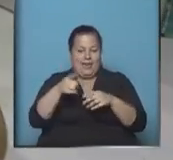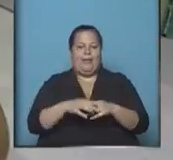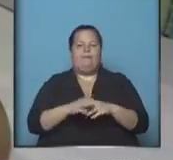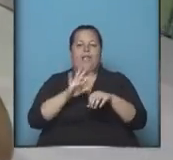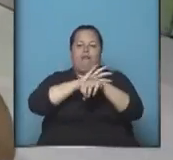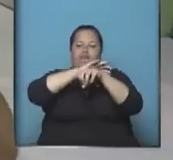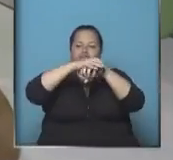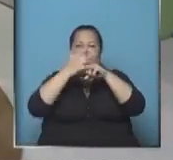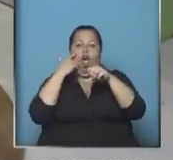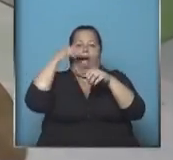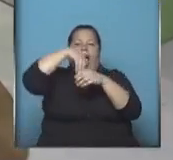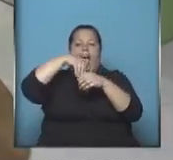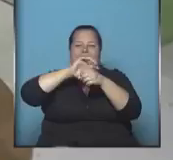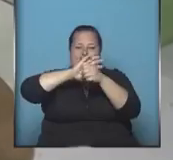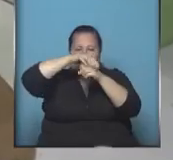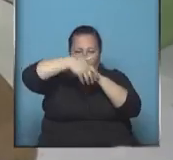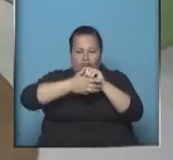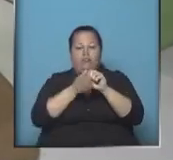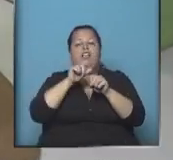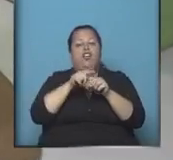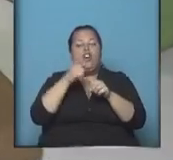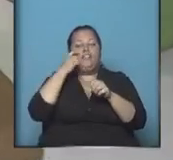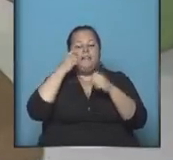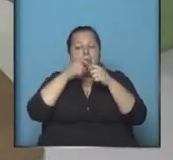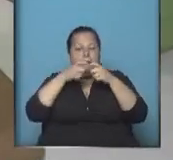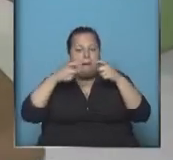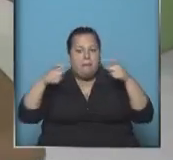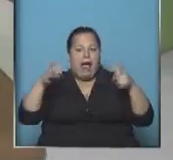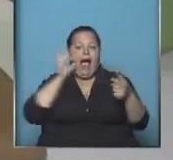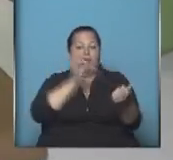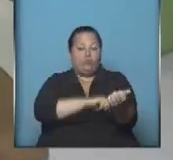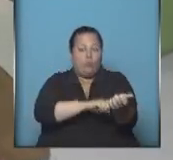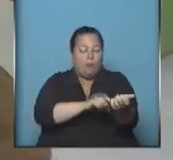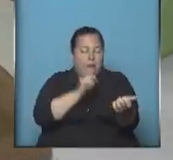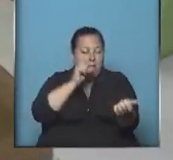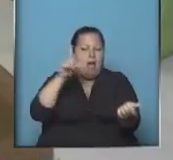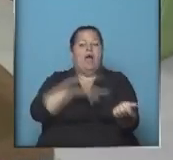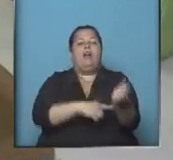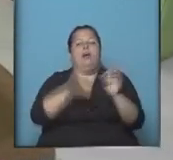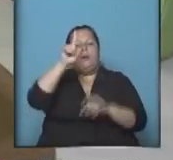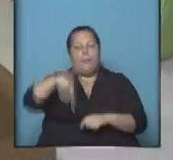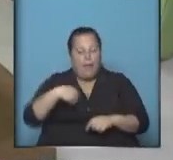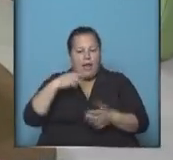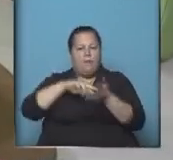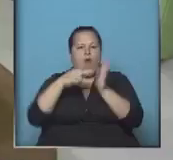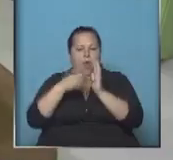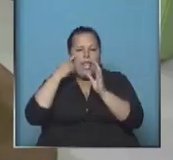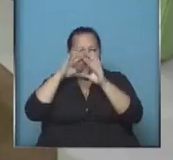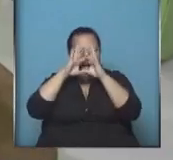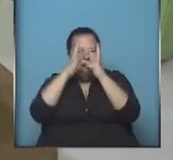que tapiza el ojo por dentro de la cual el aumento crónico del azúcar en sangre genera alteración de la